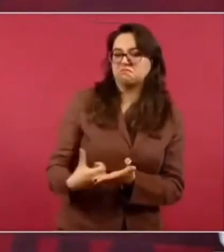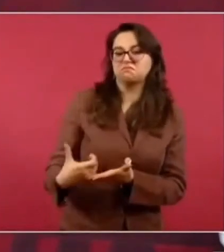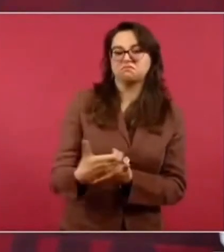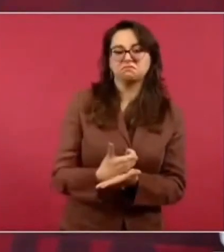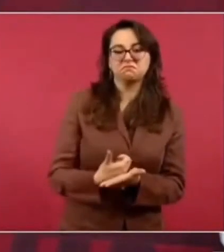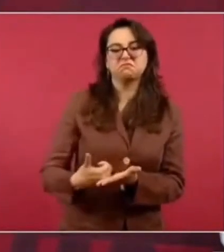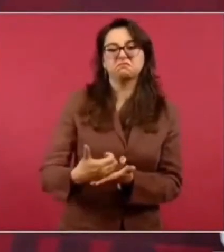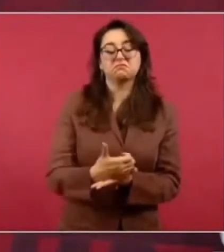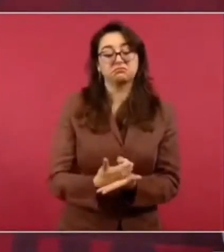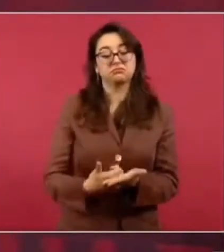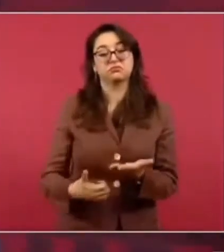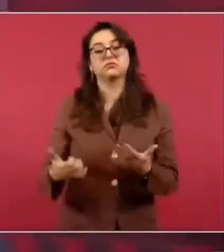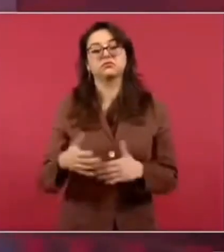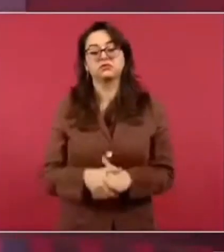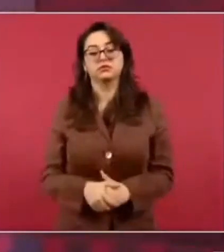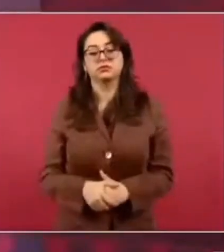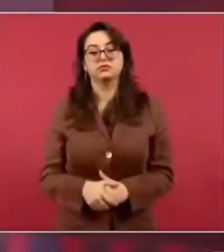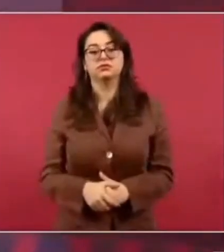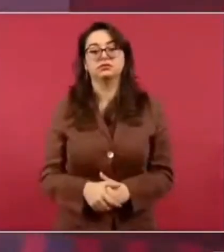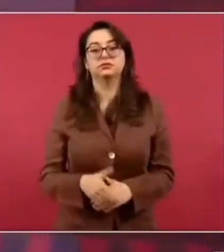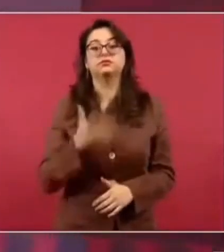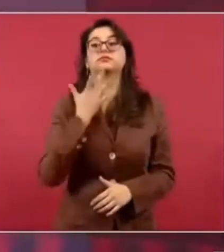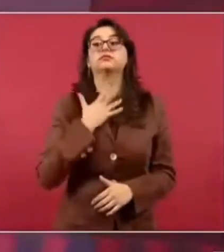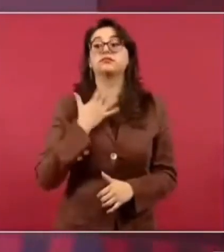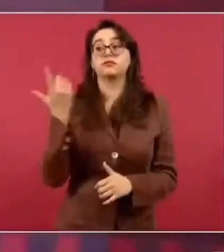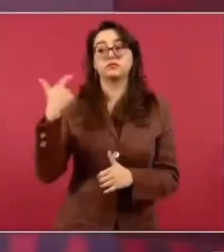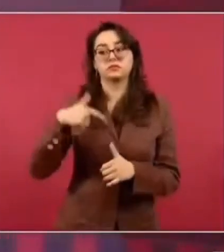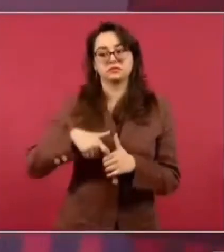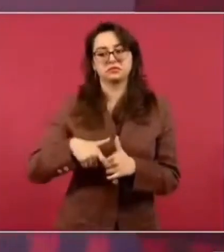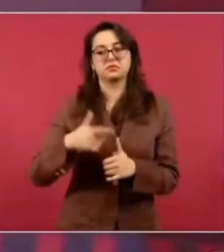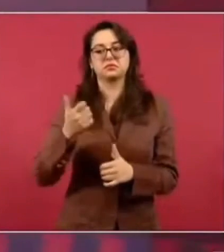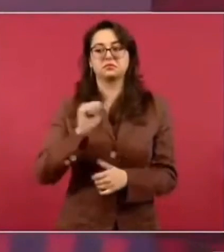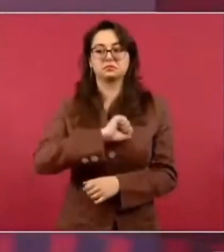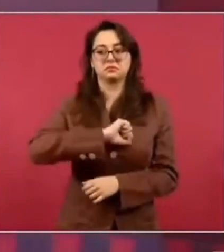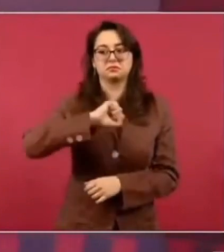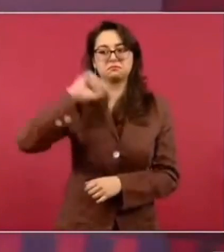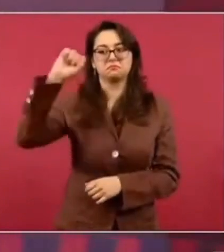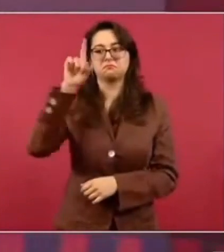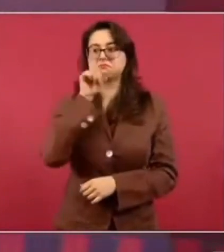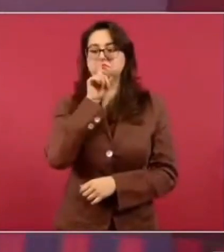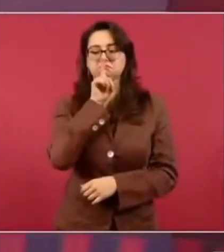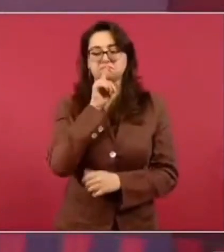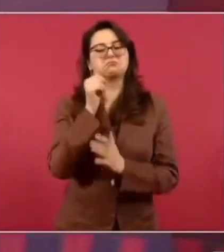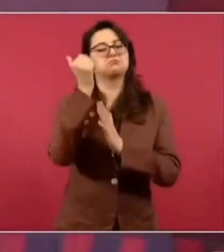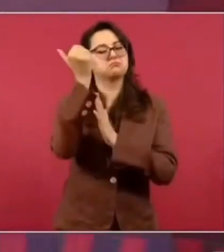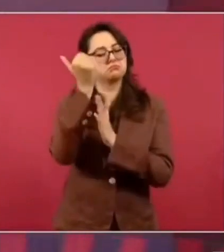que iba a bajar el precio de las gasolinas, del diésel,